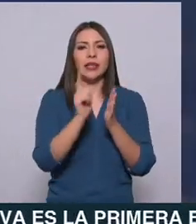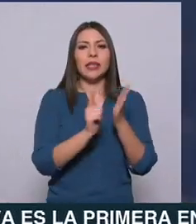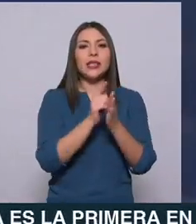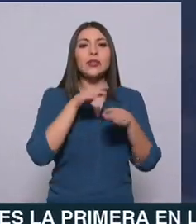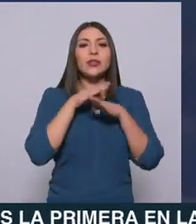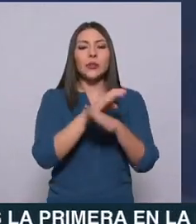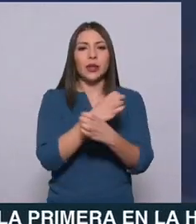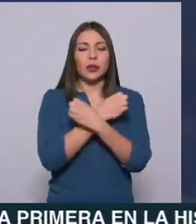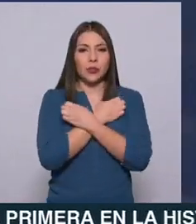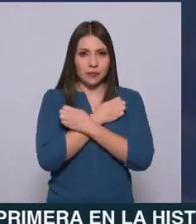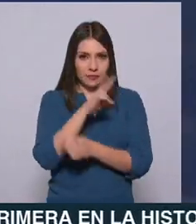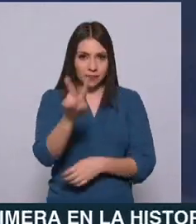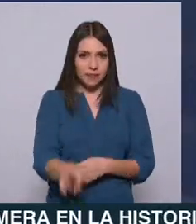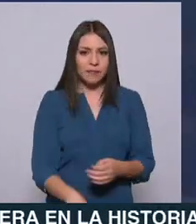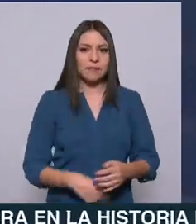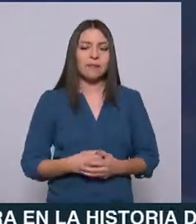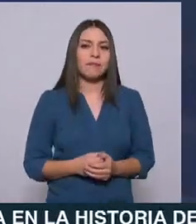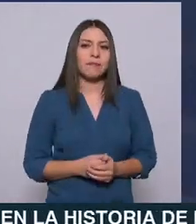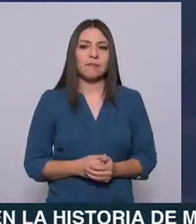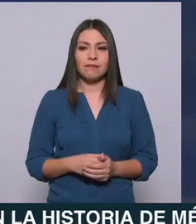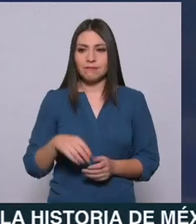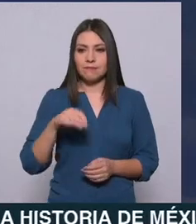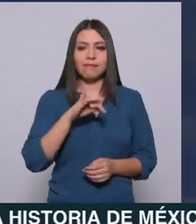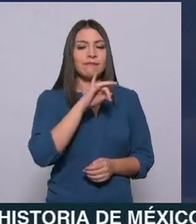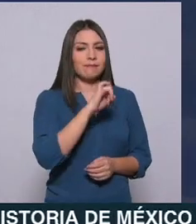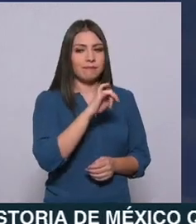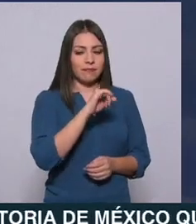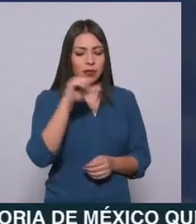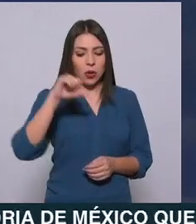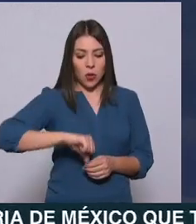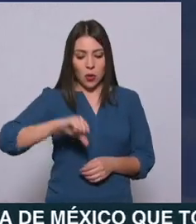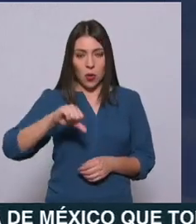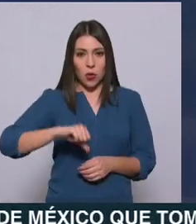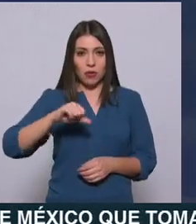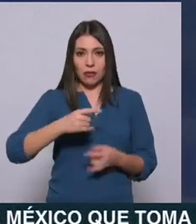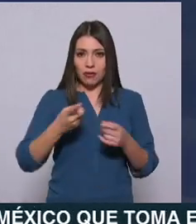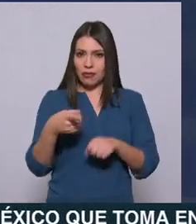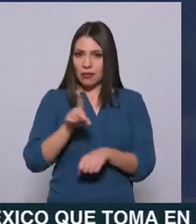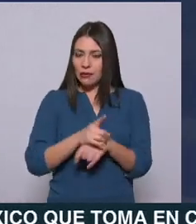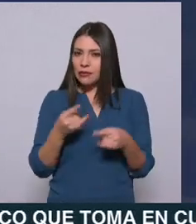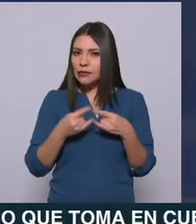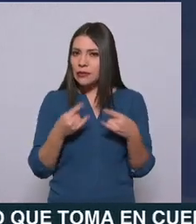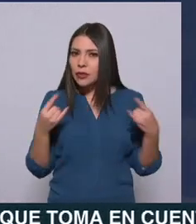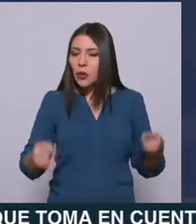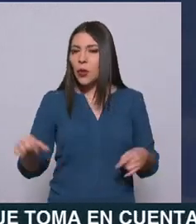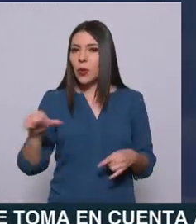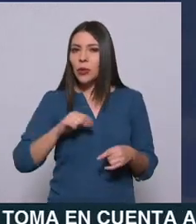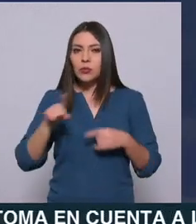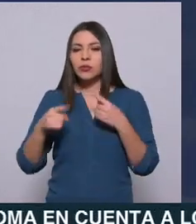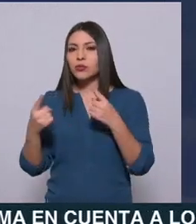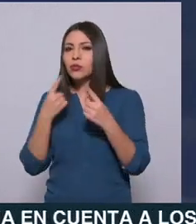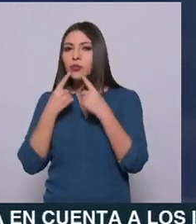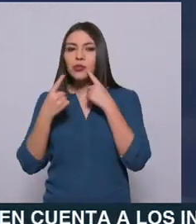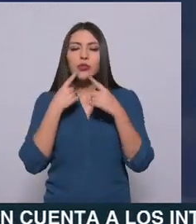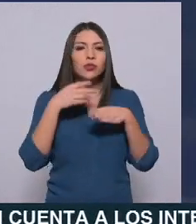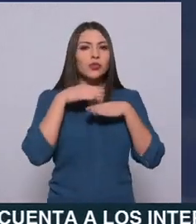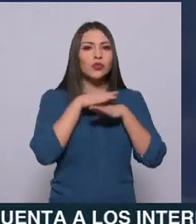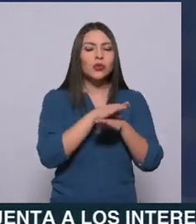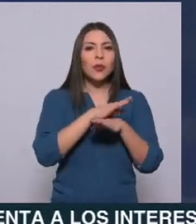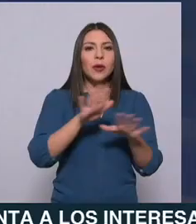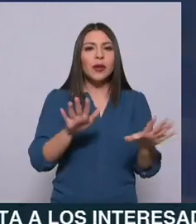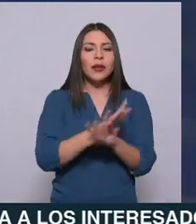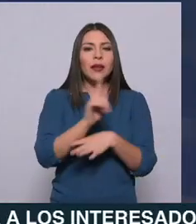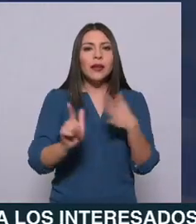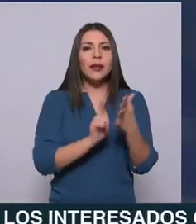importante en el Congreso de la Ciudad y fue un día histórico en el marco justamente del Día del